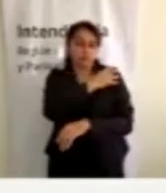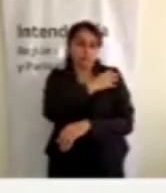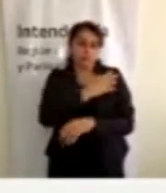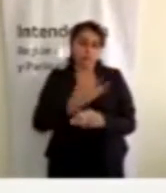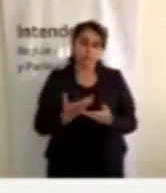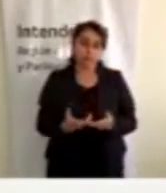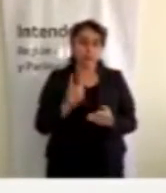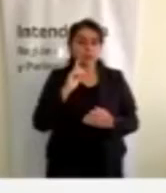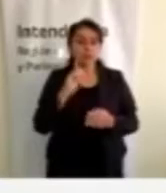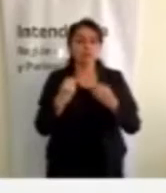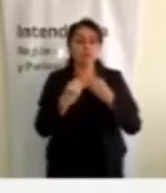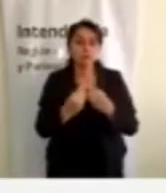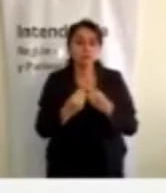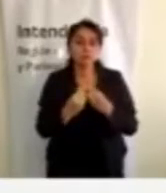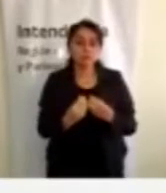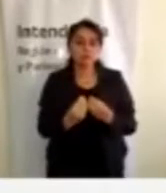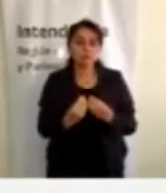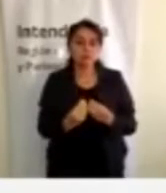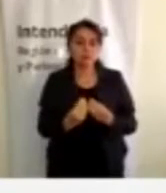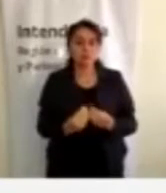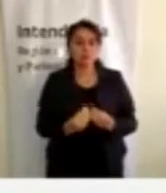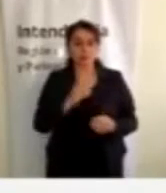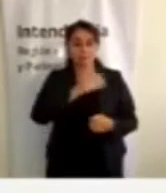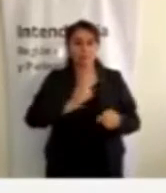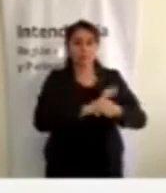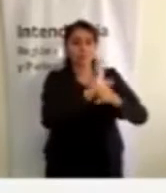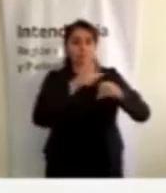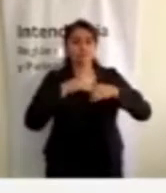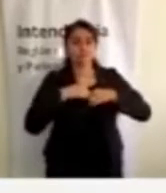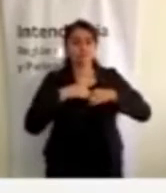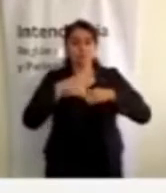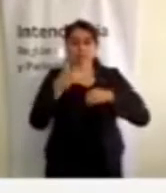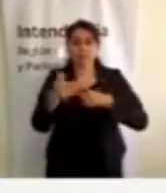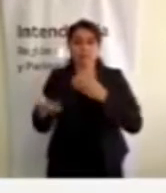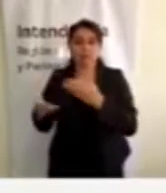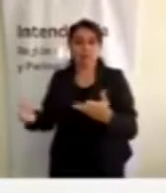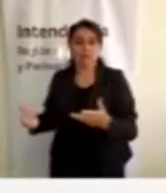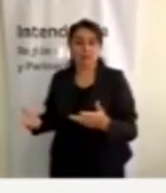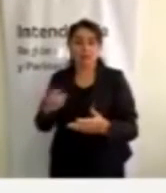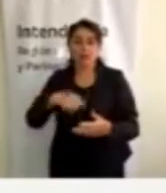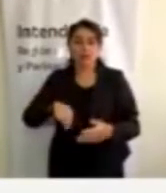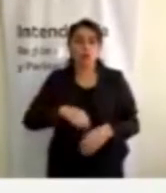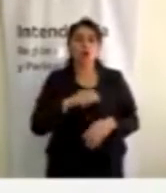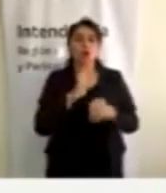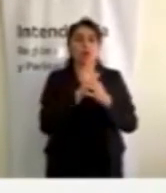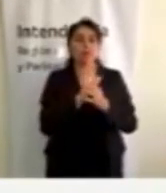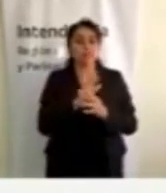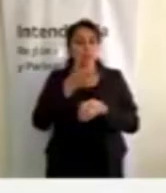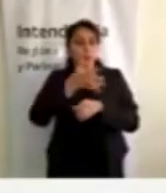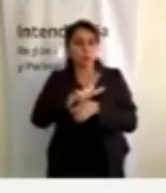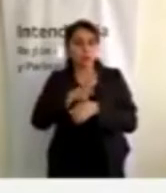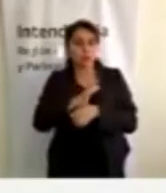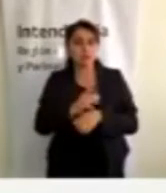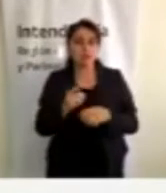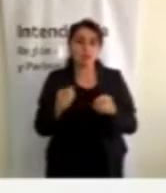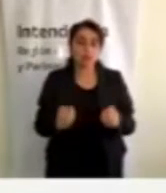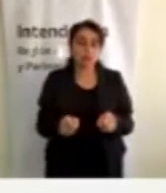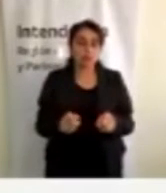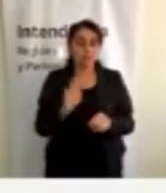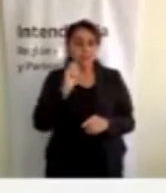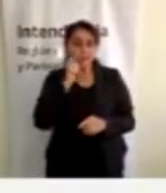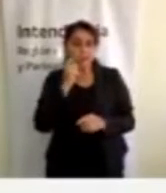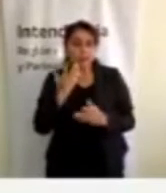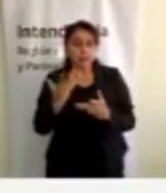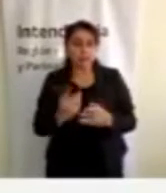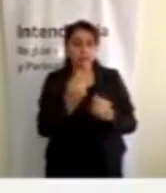tenemos muchos casos activos, tenemos 915 casos activos, lo cual significa